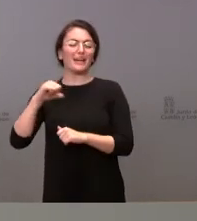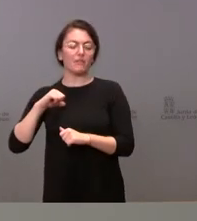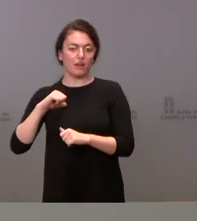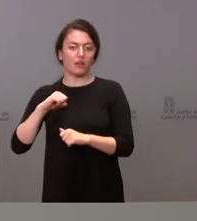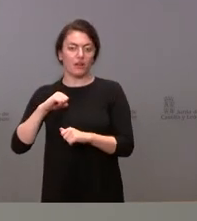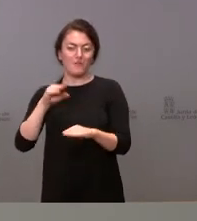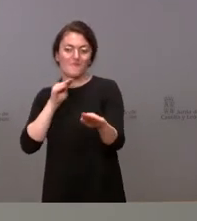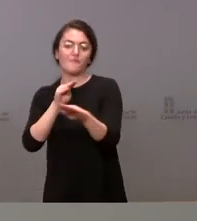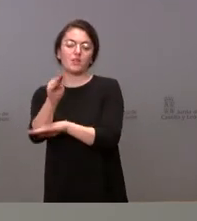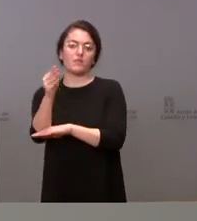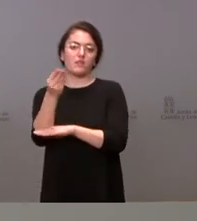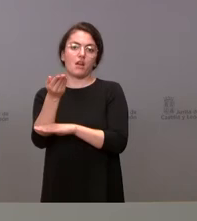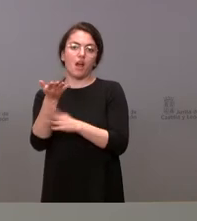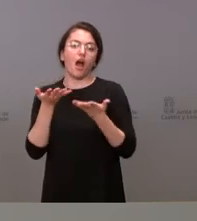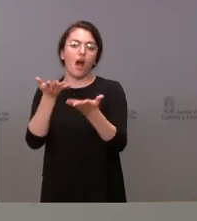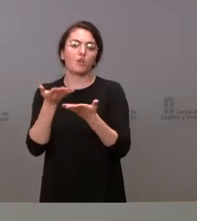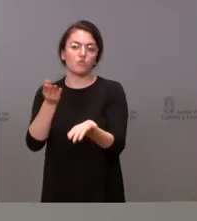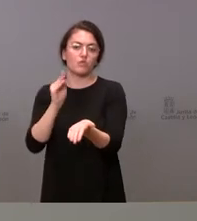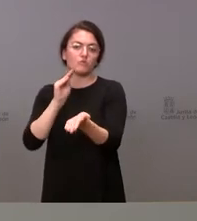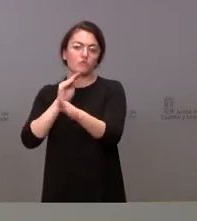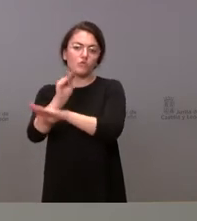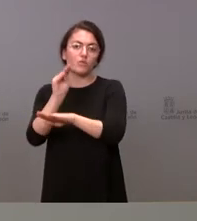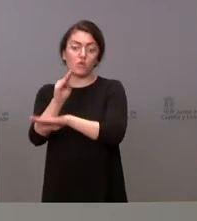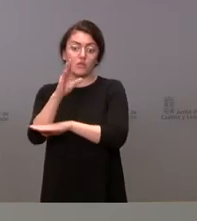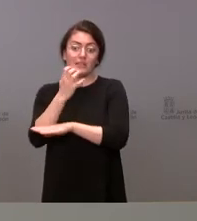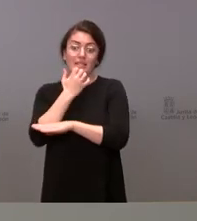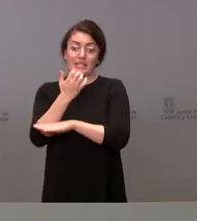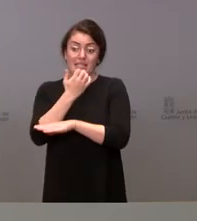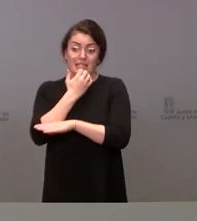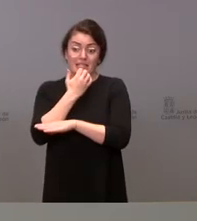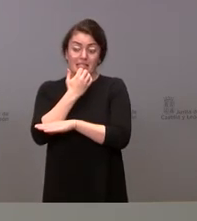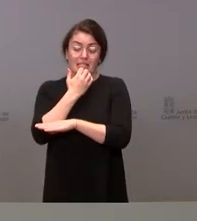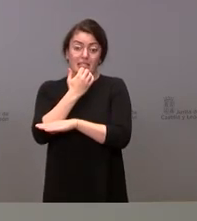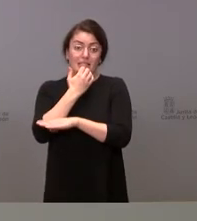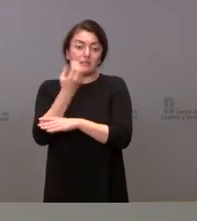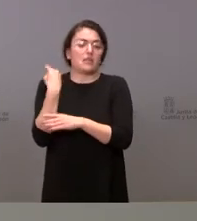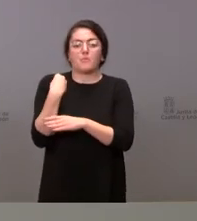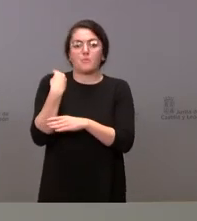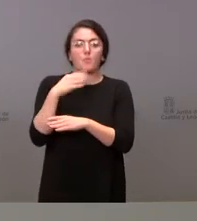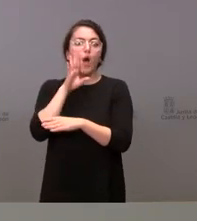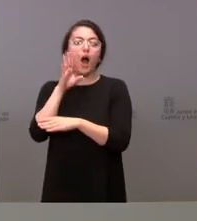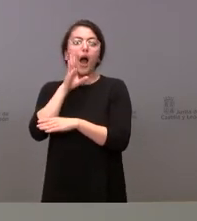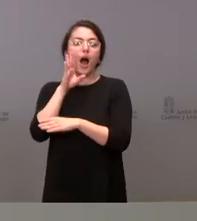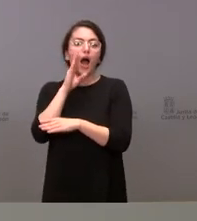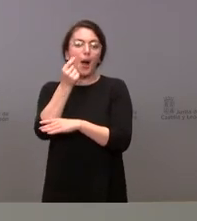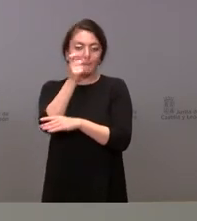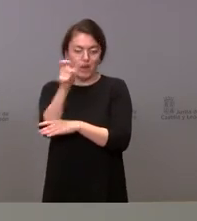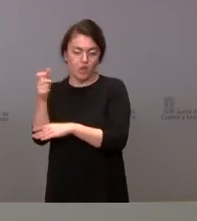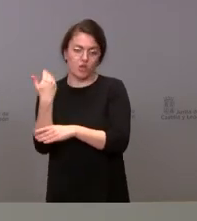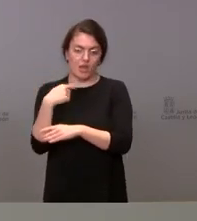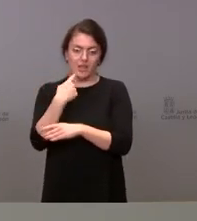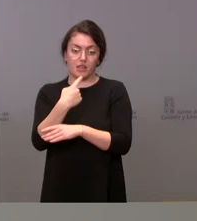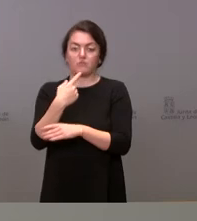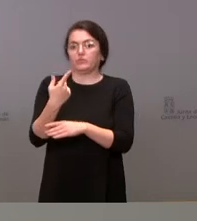que perciban fondos por encima de las cantidades que ha dicho el vicepresidente. Es decir, se extiende obviamente a empresas, a ciudadanos